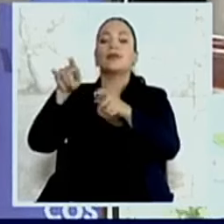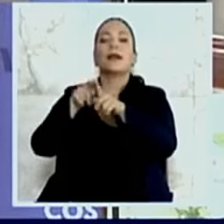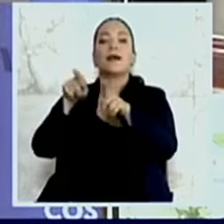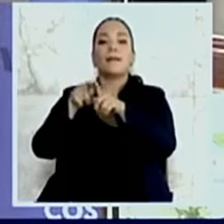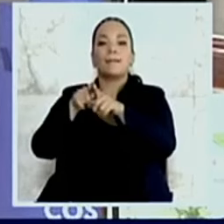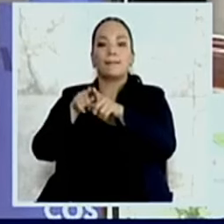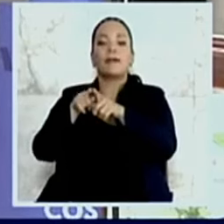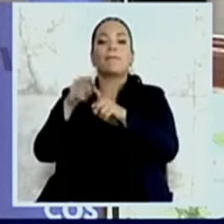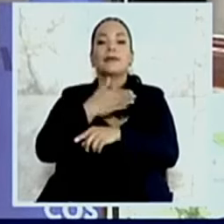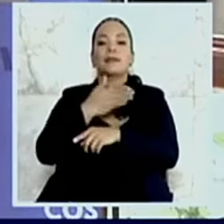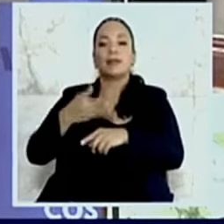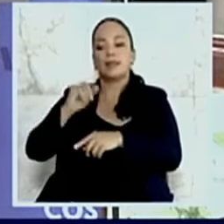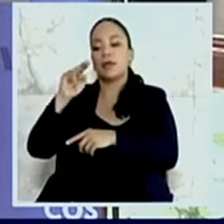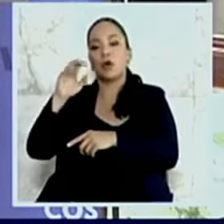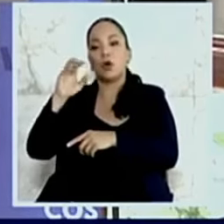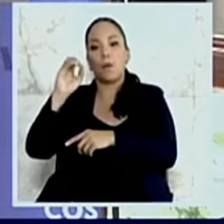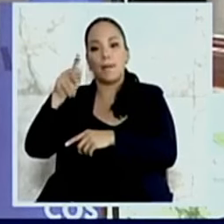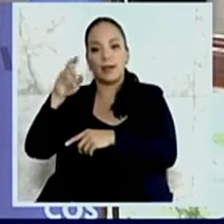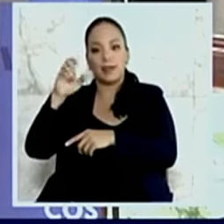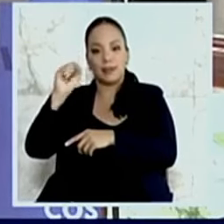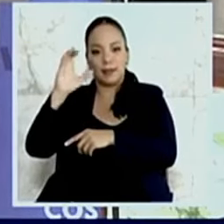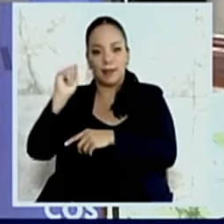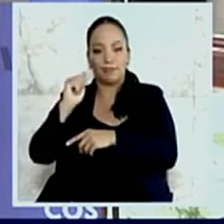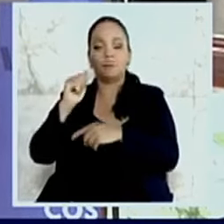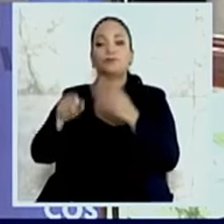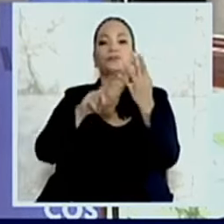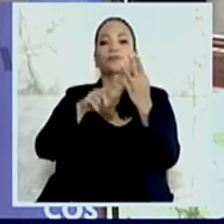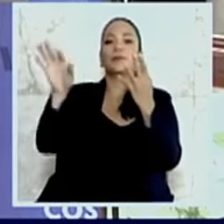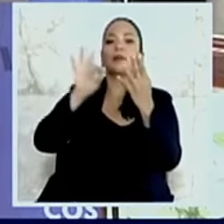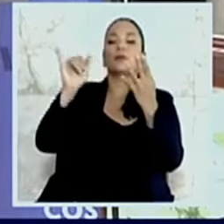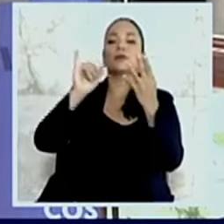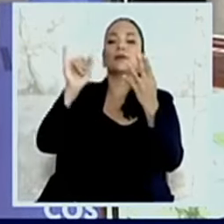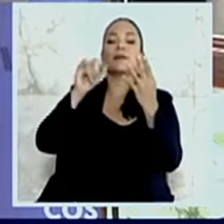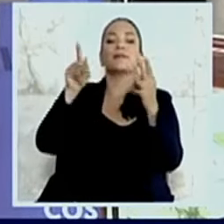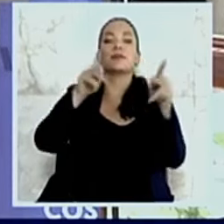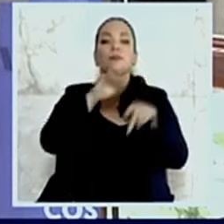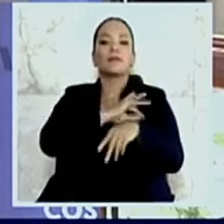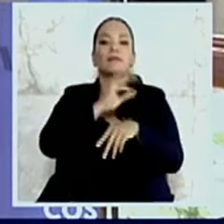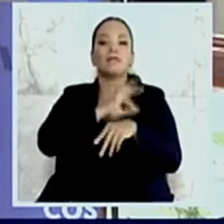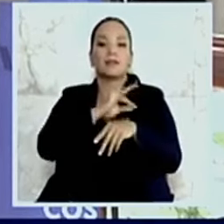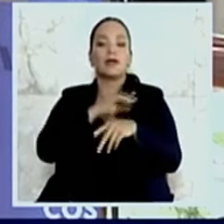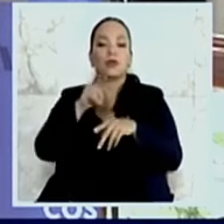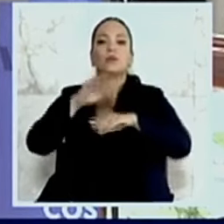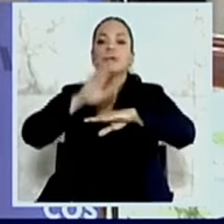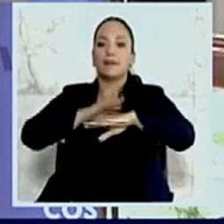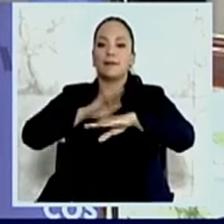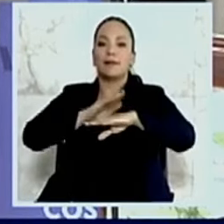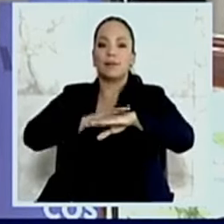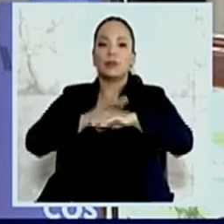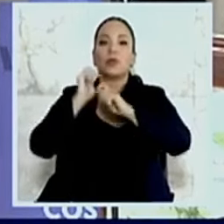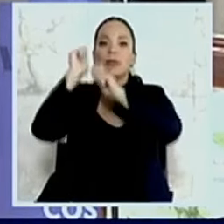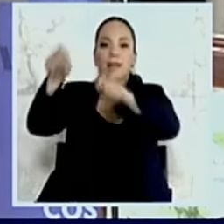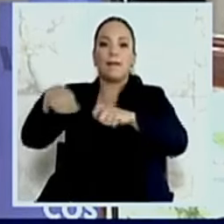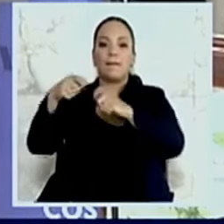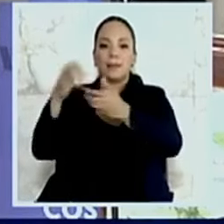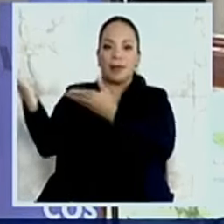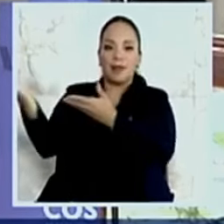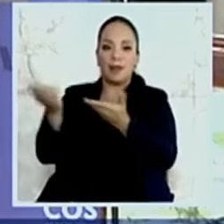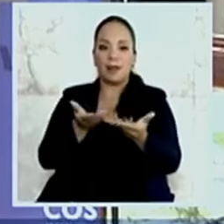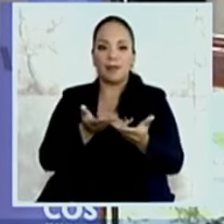ejecutivo de Incopesca. También invitamos a pasar al frente a los beneficiarios de estos permisos de pesca.